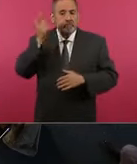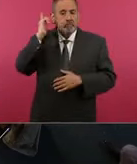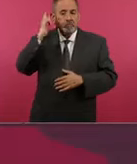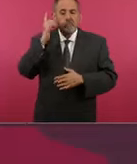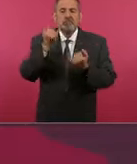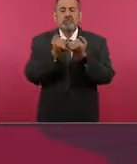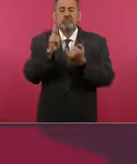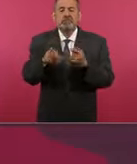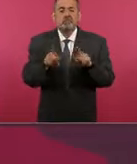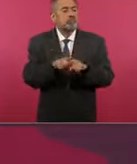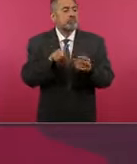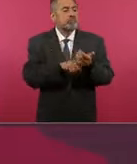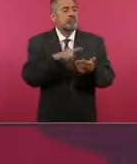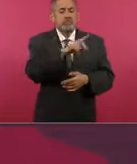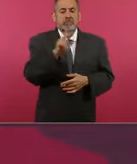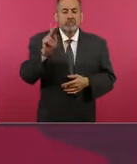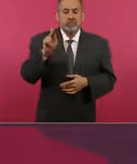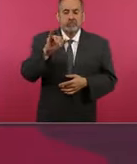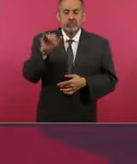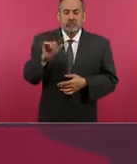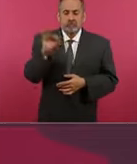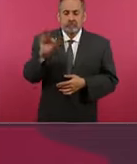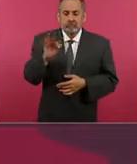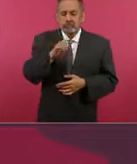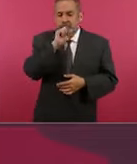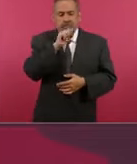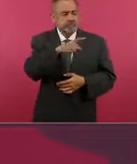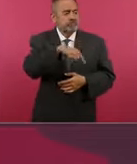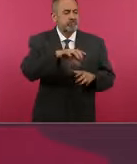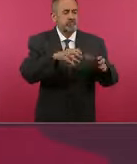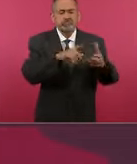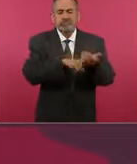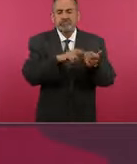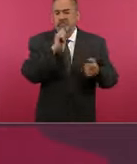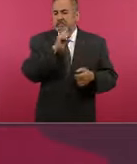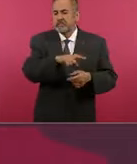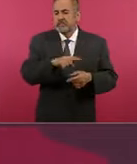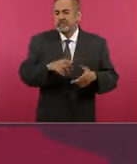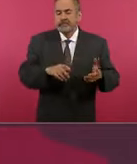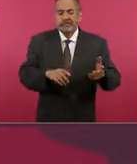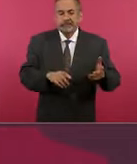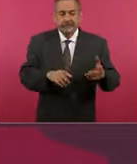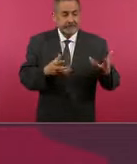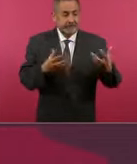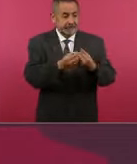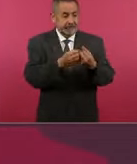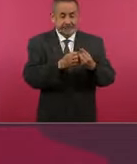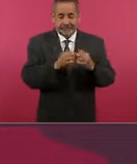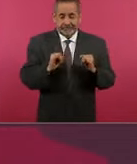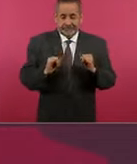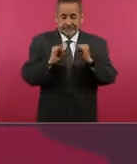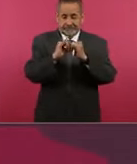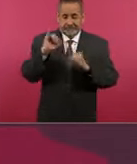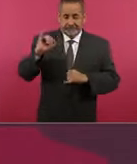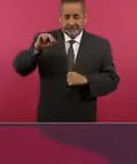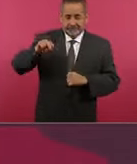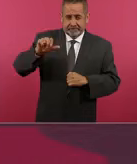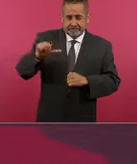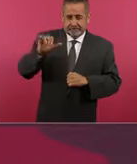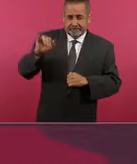el Poder Judicial, los mismos de este Instituto de la Transparencia